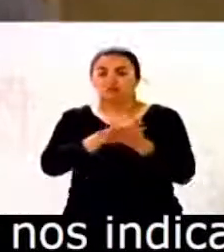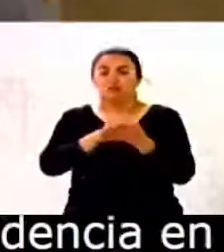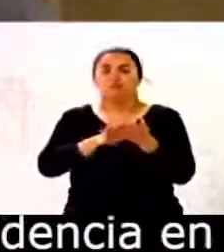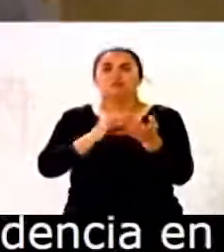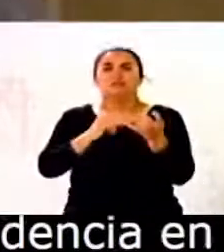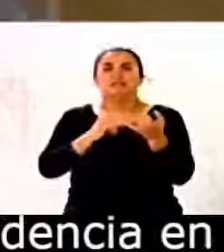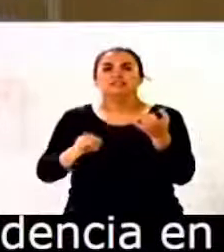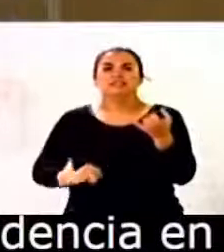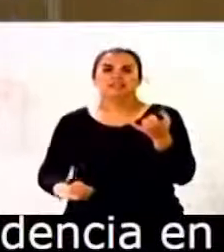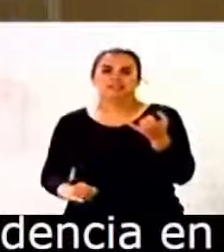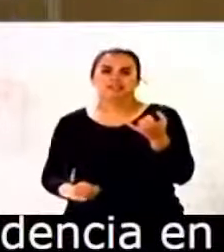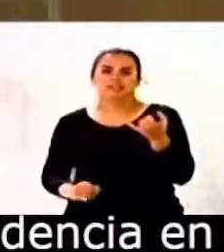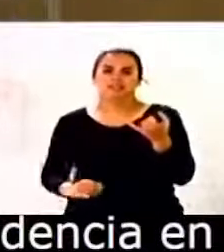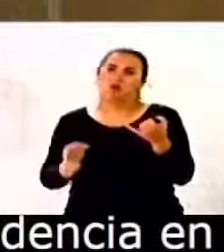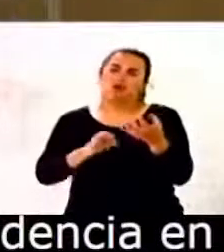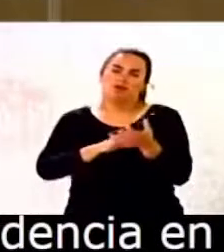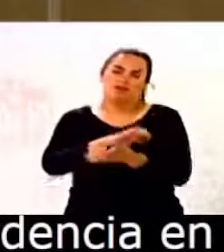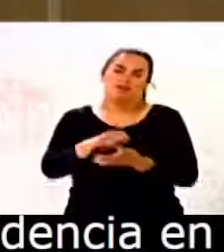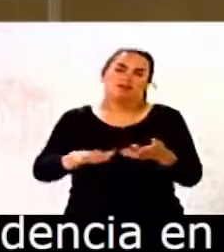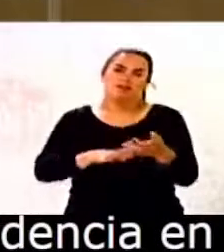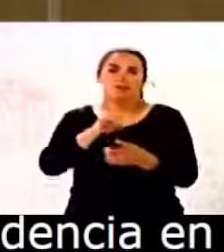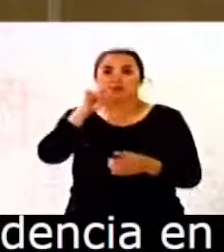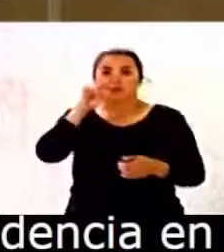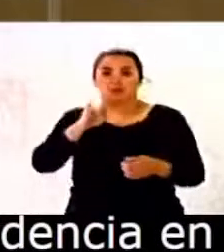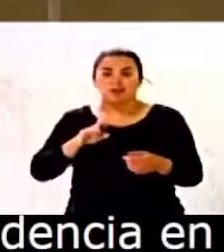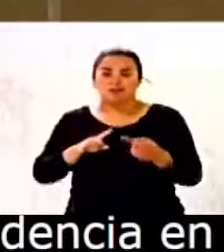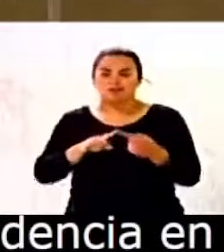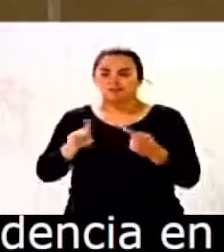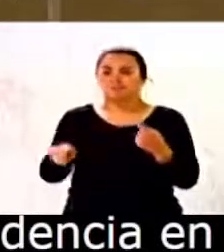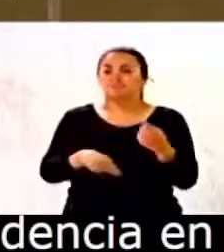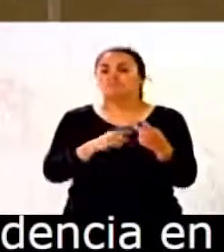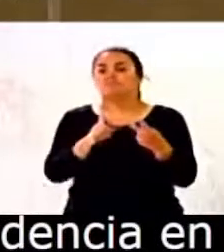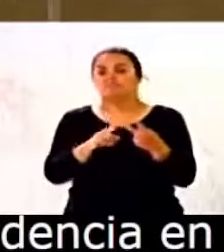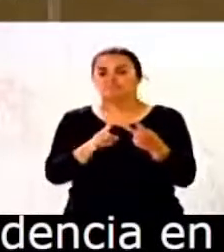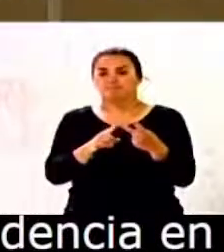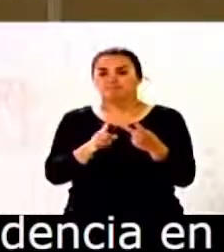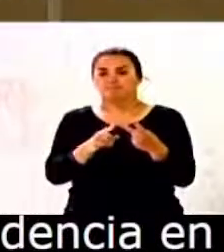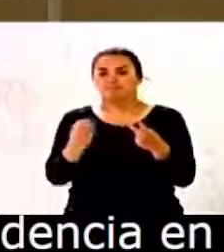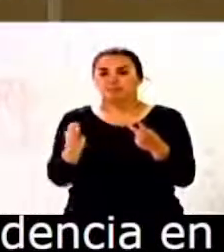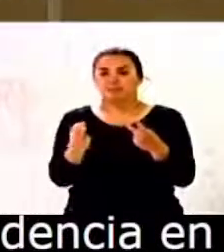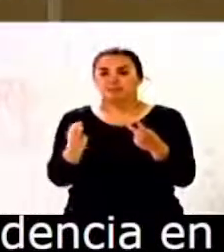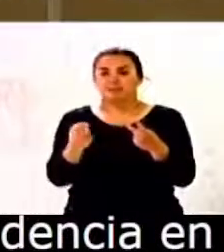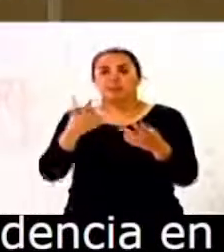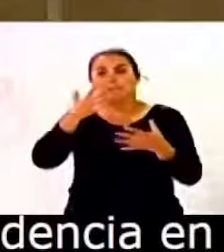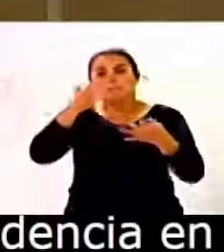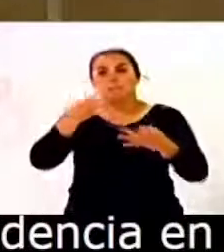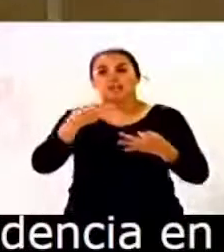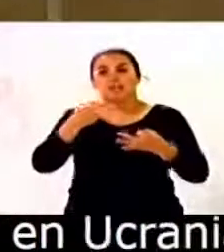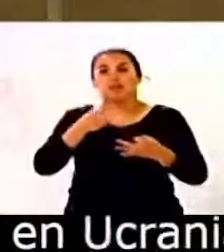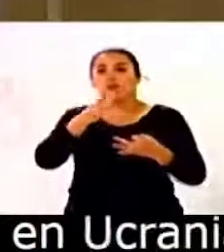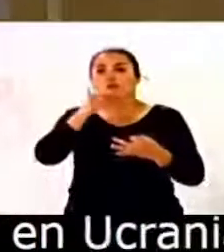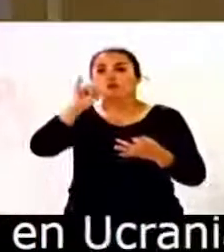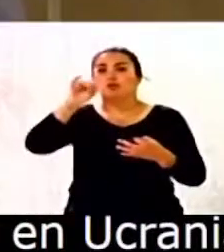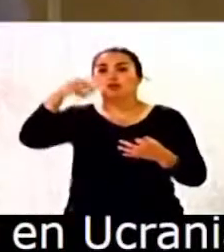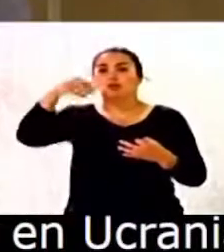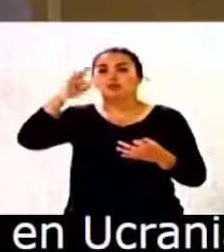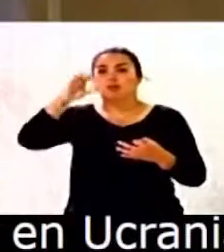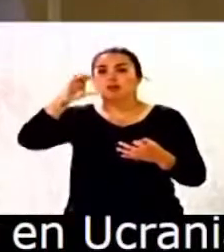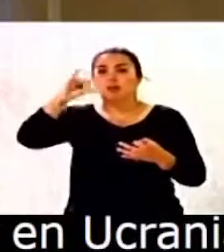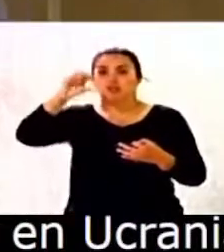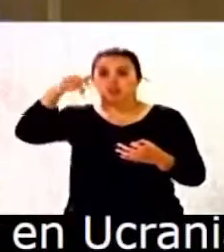crisis o de la guerra en Ucrania y estamos hablando del peligro de la inflación, que además hoy hemos